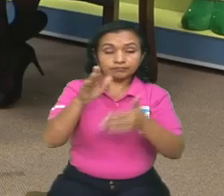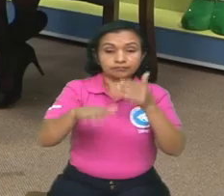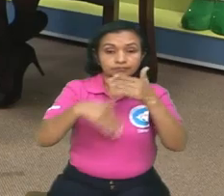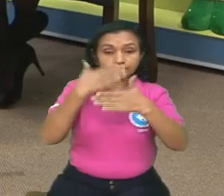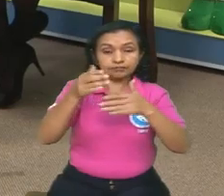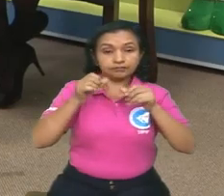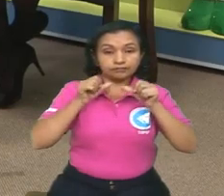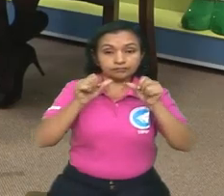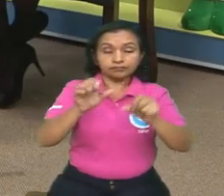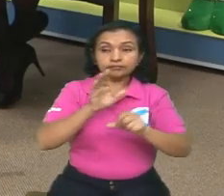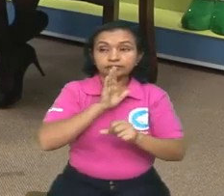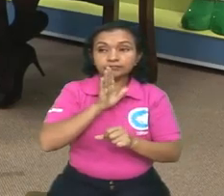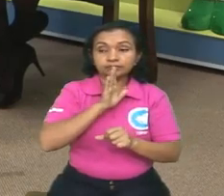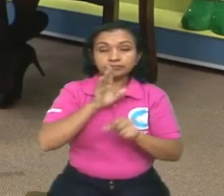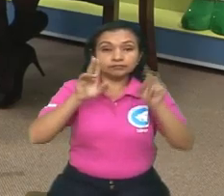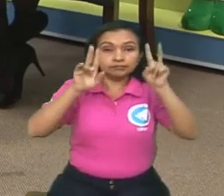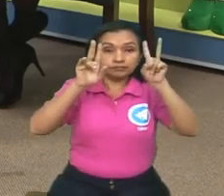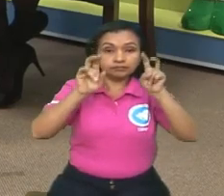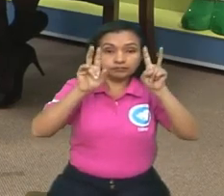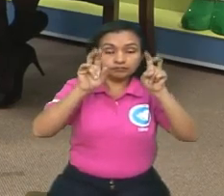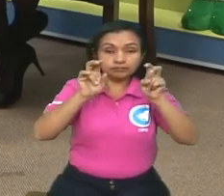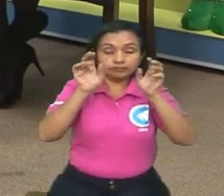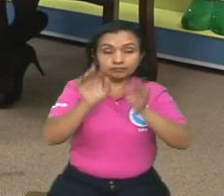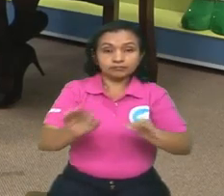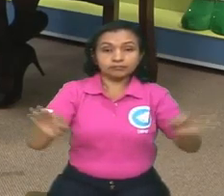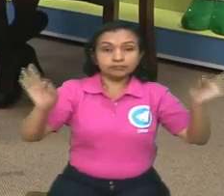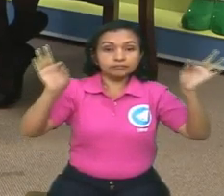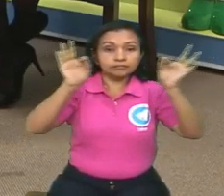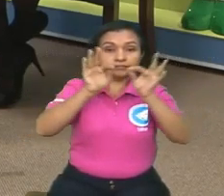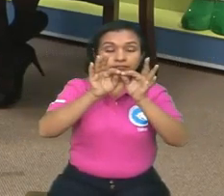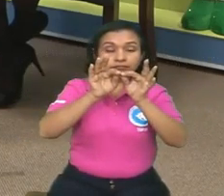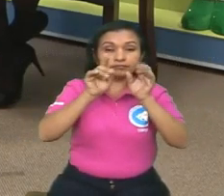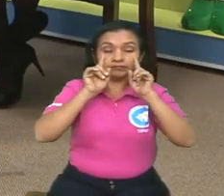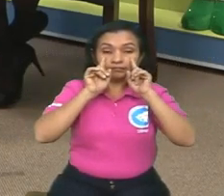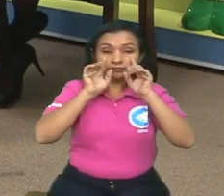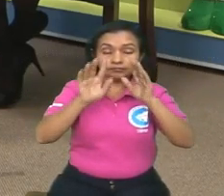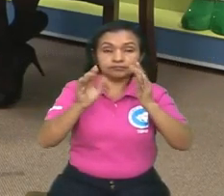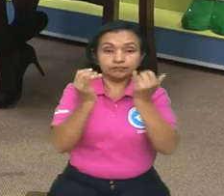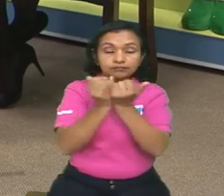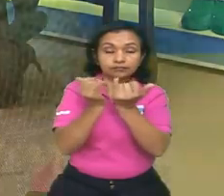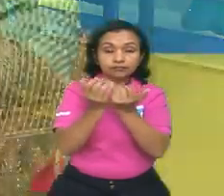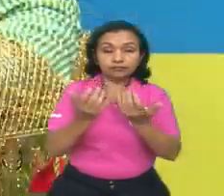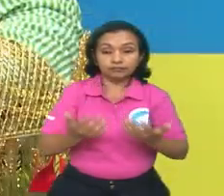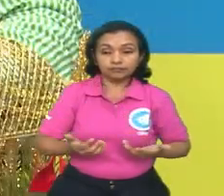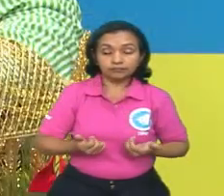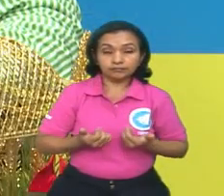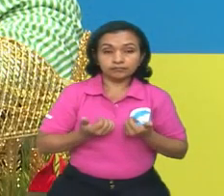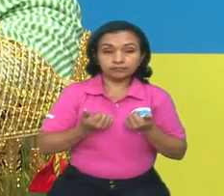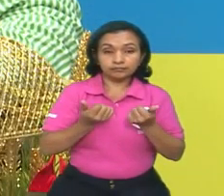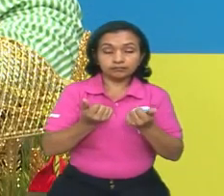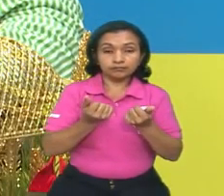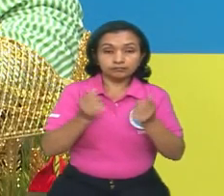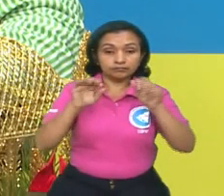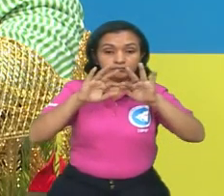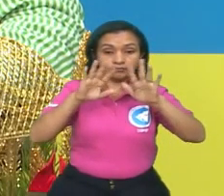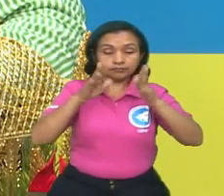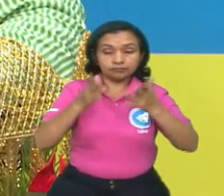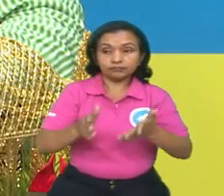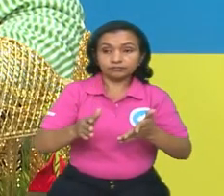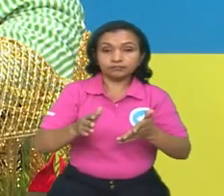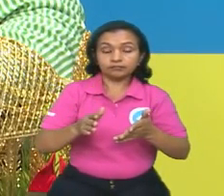regresemos vamos a seguir conversando sobre este tema muy importante para la prevención del cáncer cervicouterino en todas